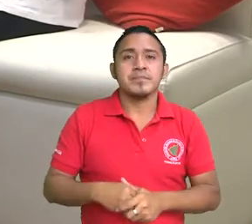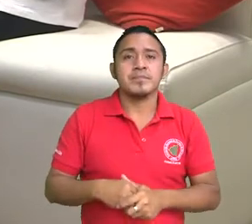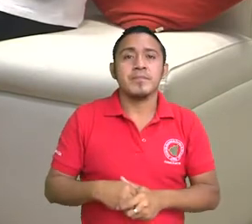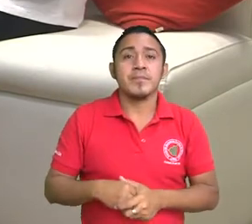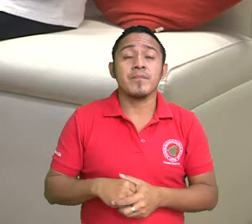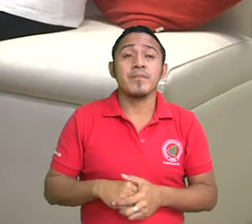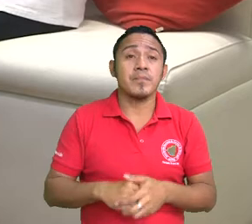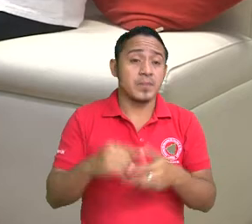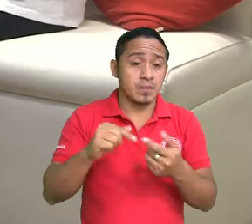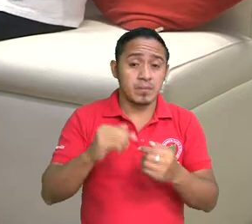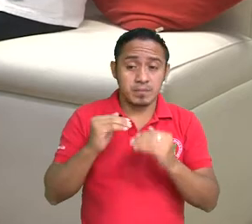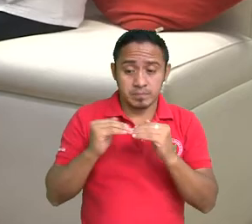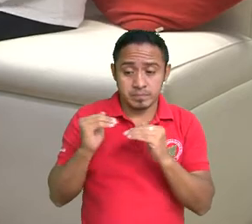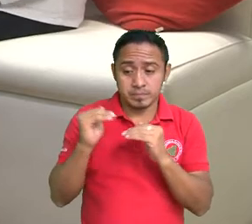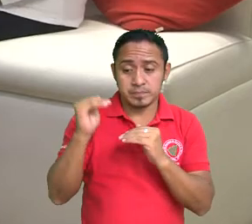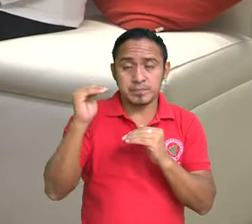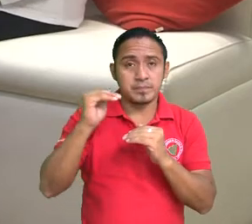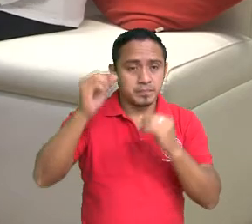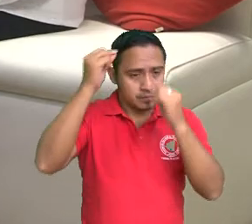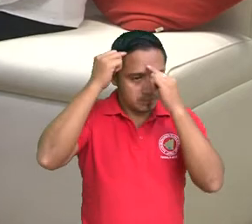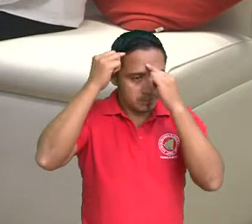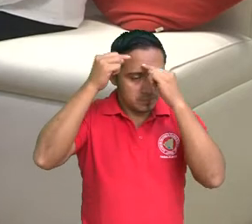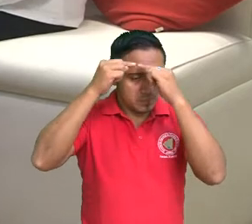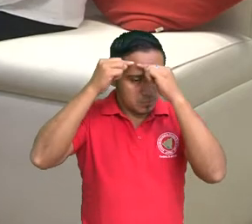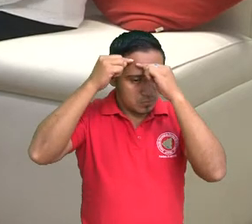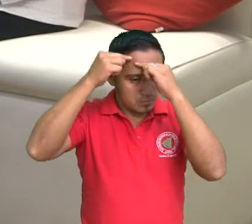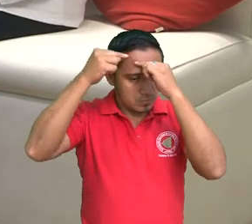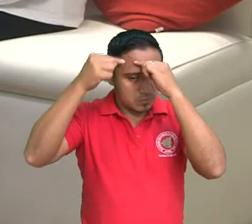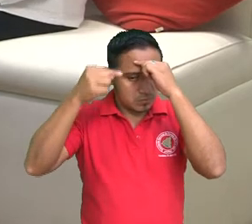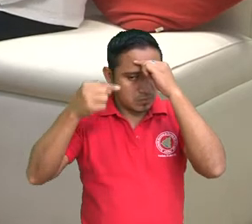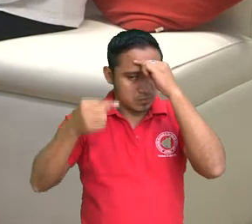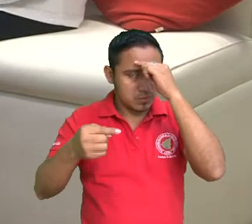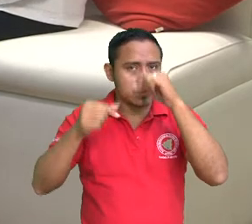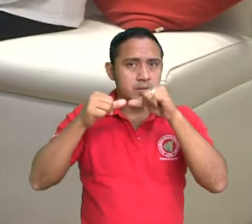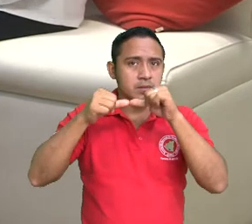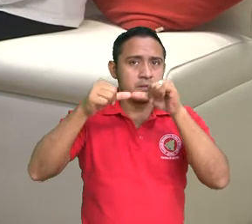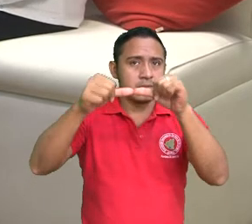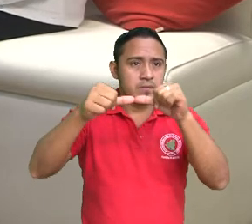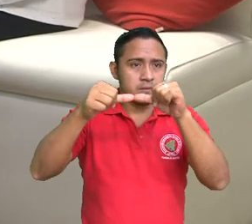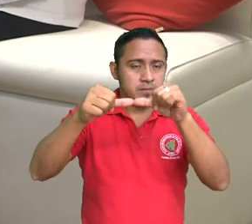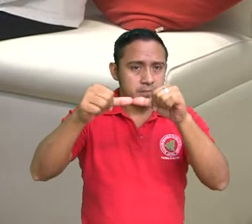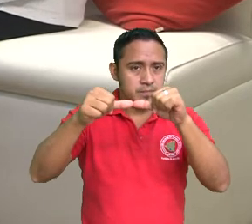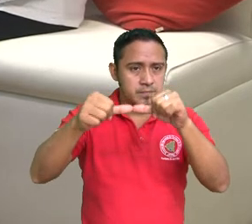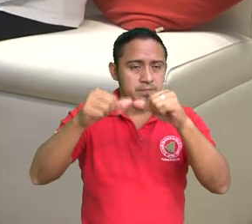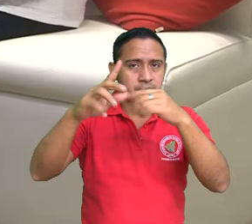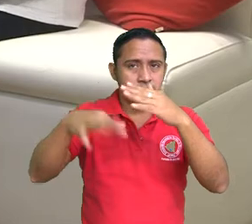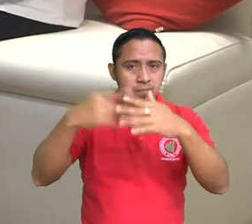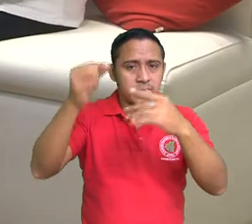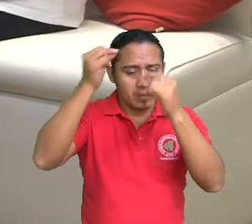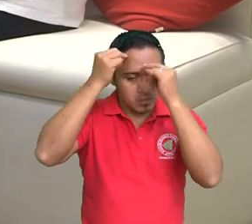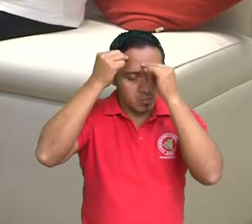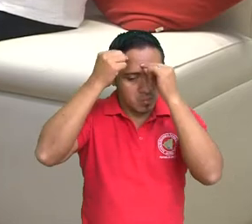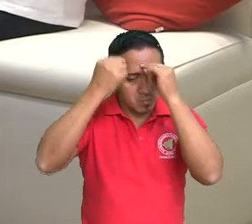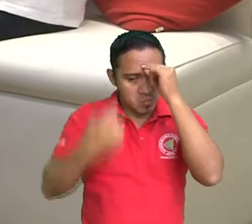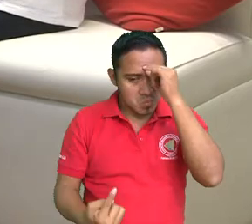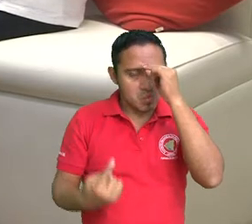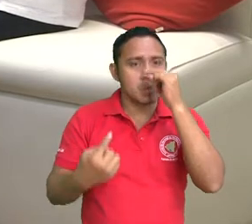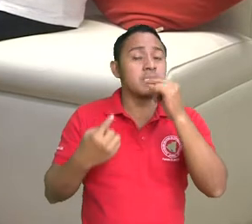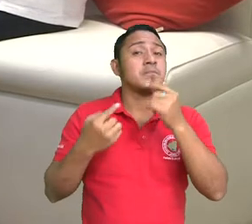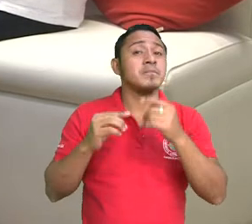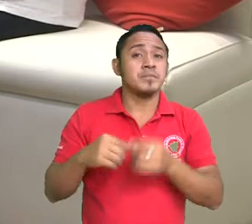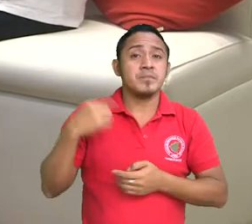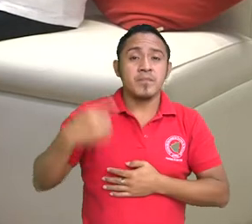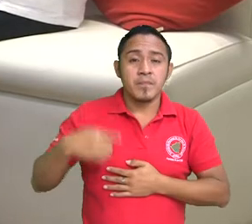Es fase de crecimiento, fase en que se mantiene en un estado latente y fase de caída.